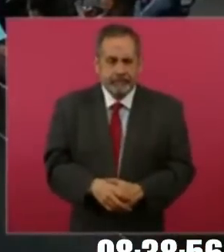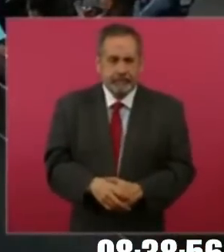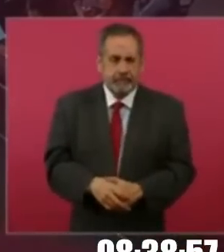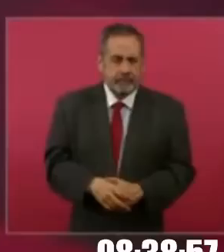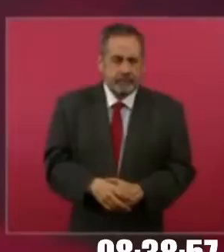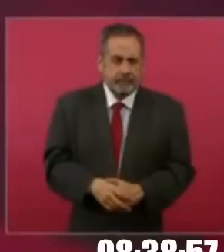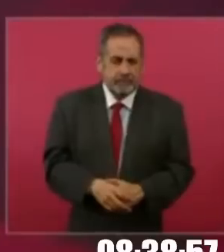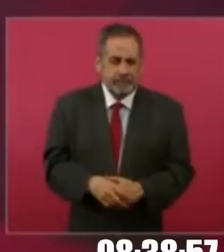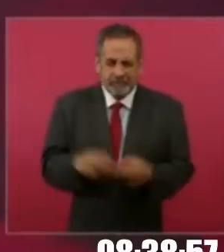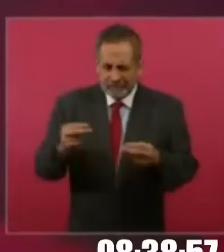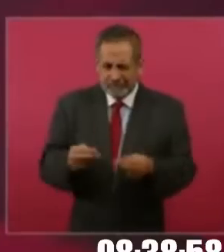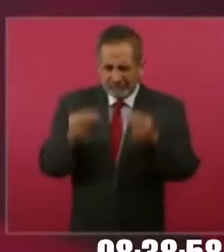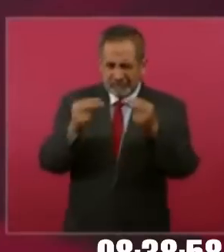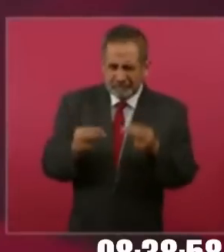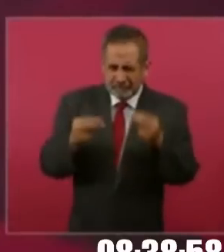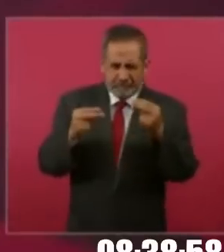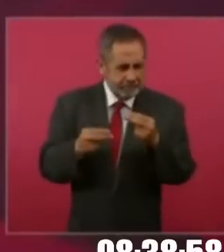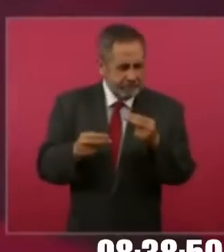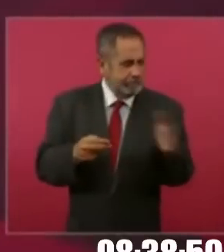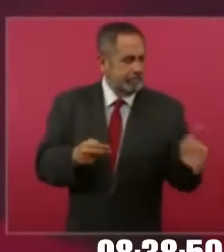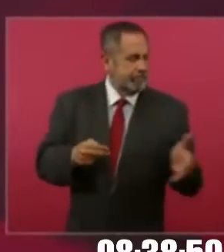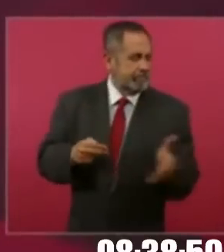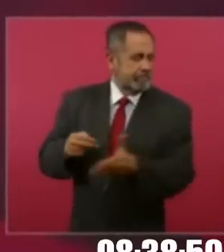por un negocio